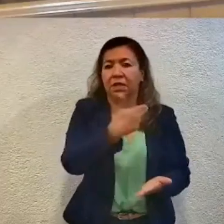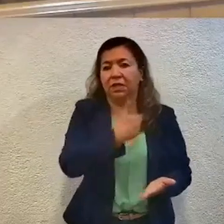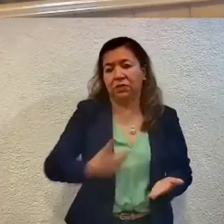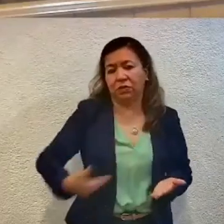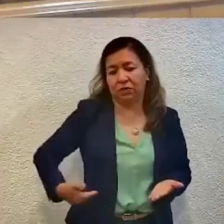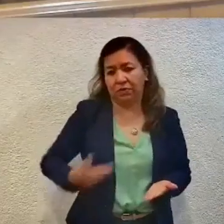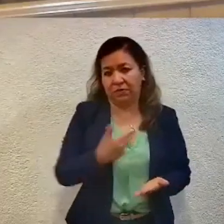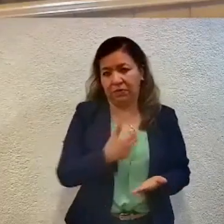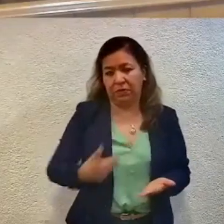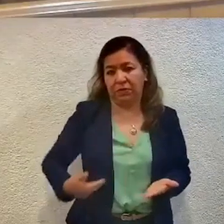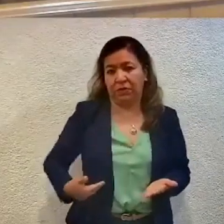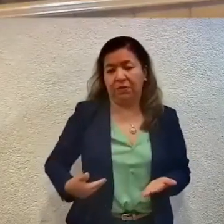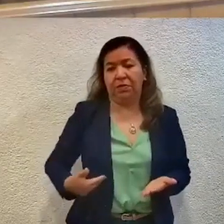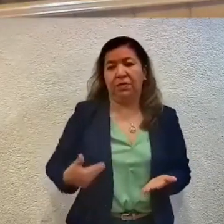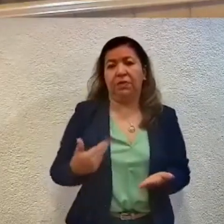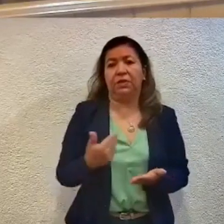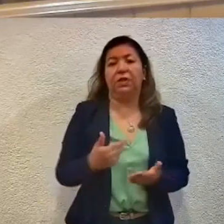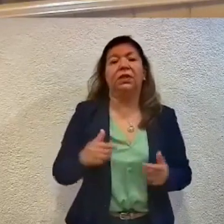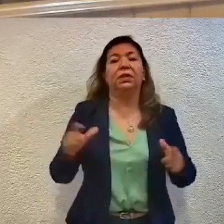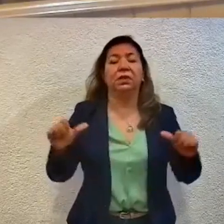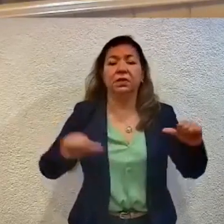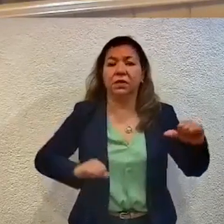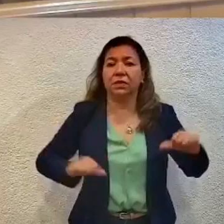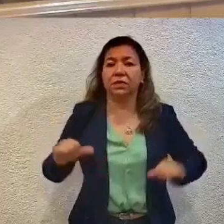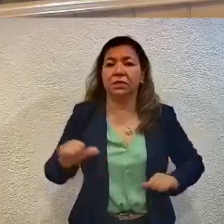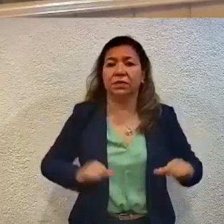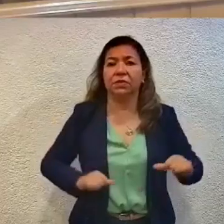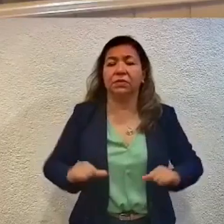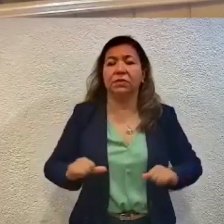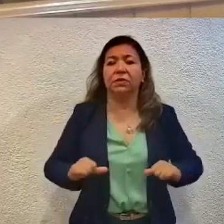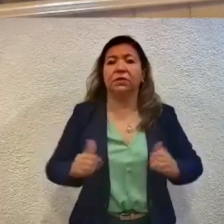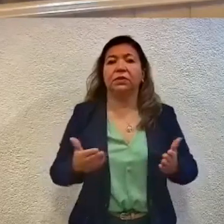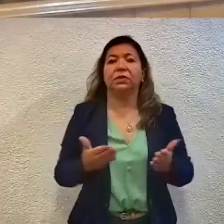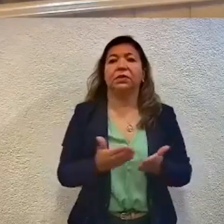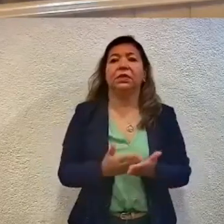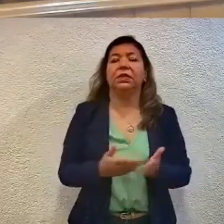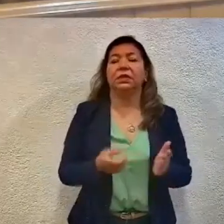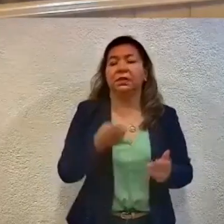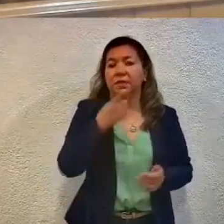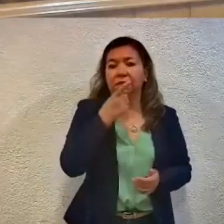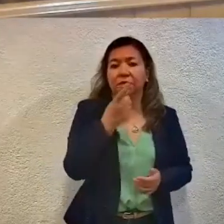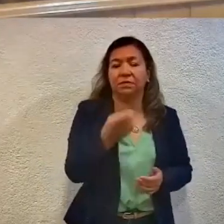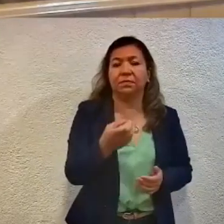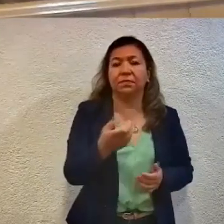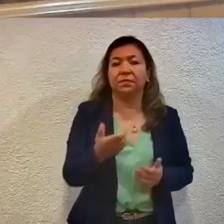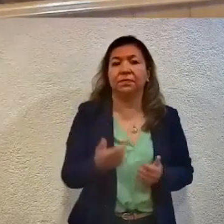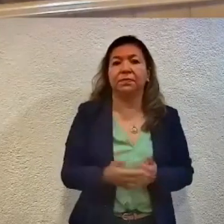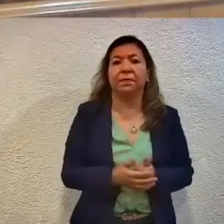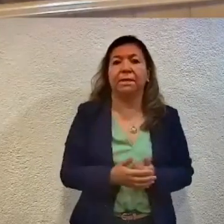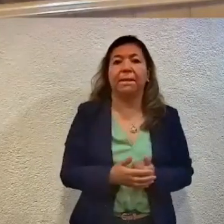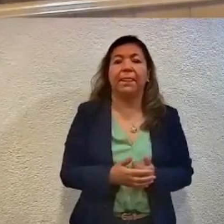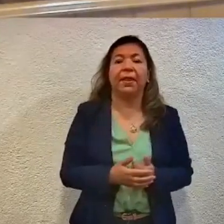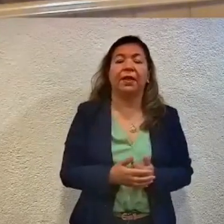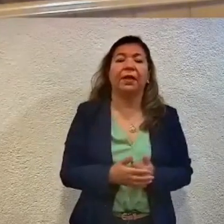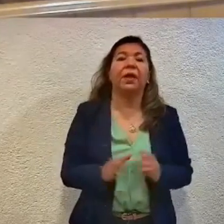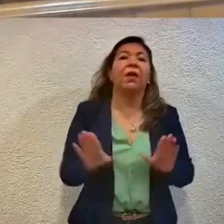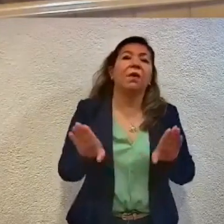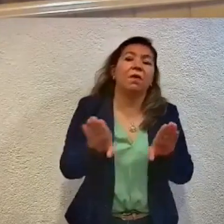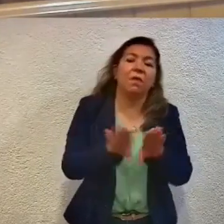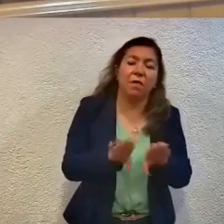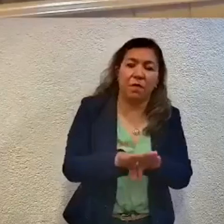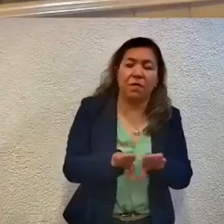impugna, incumpliendo la parte actora con la carga procesal de señalar de qué manera esas